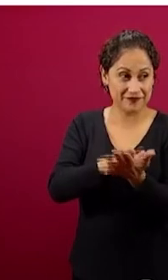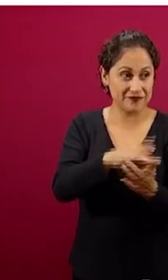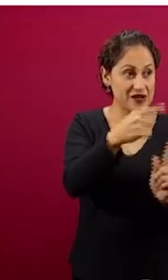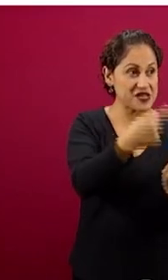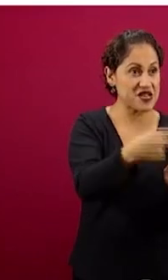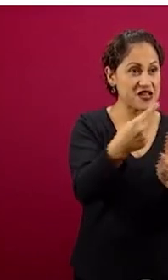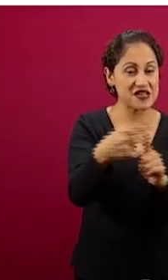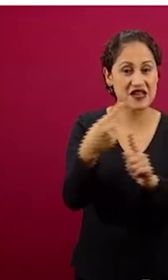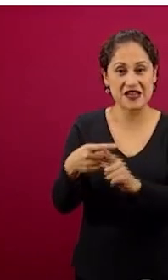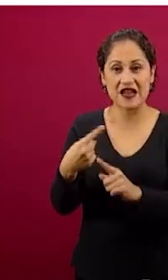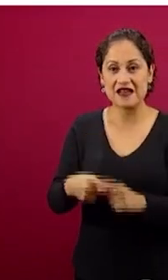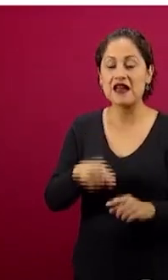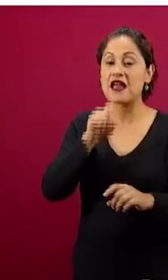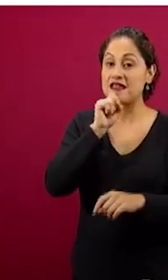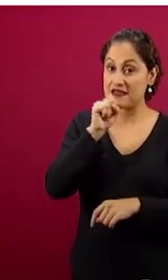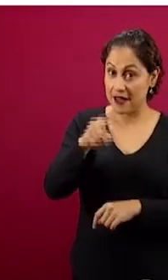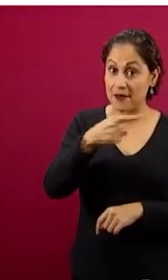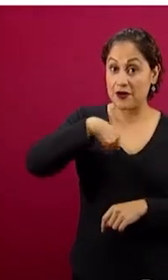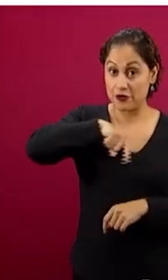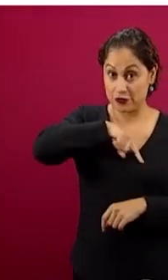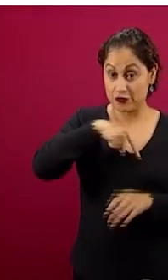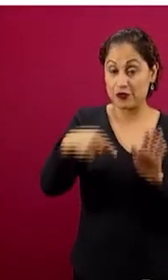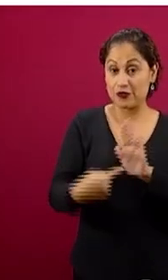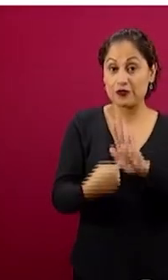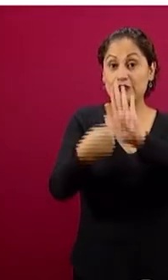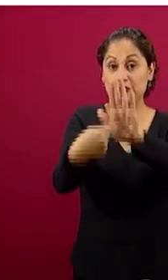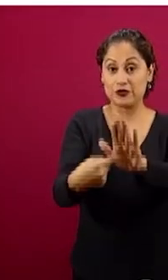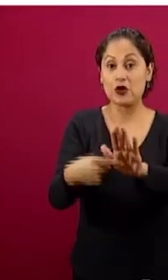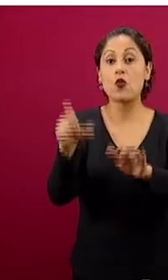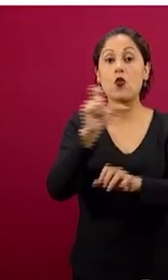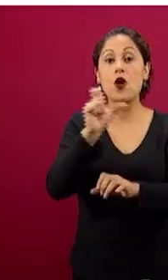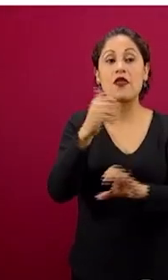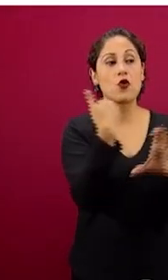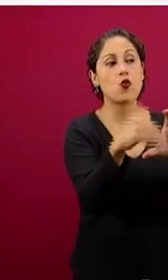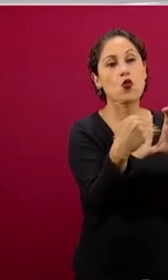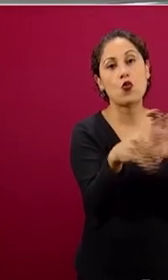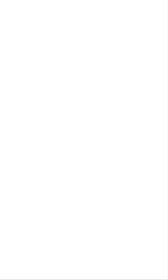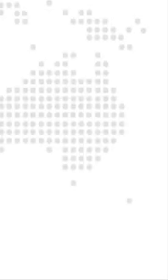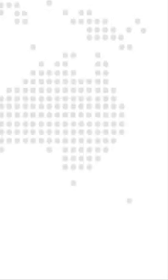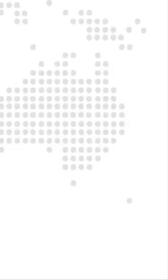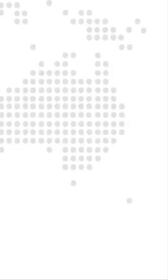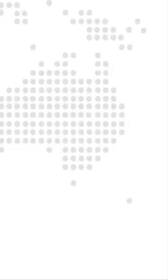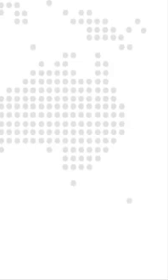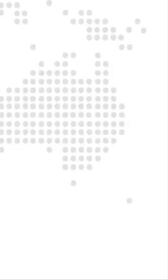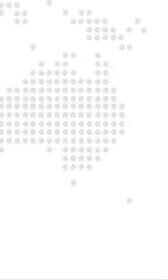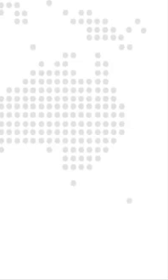a tener acá el reporte que hay un millón de créditos dispersados. Adelante, por favor.